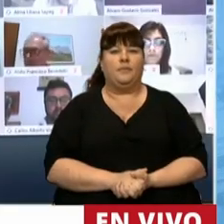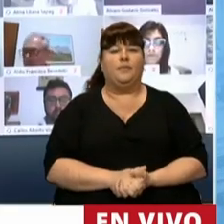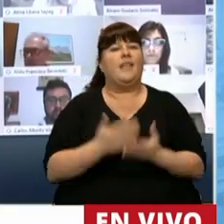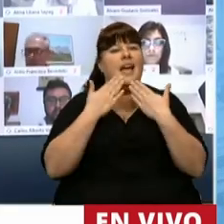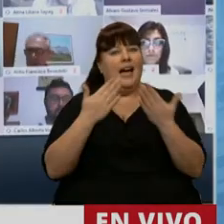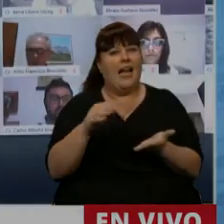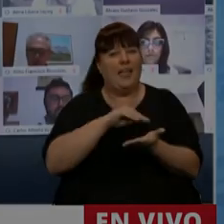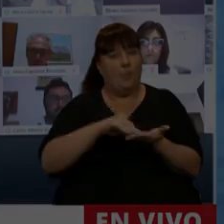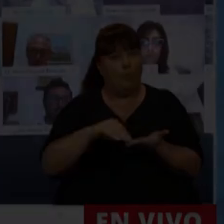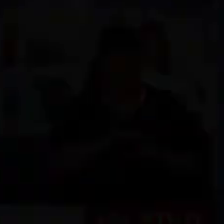Gracias, diputada.